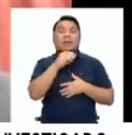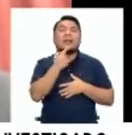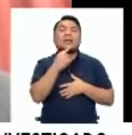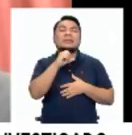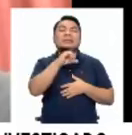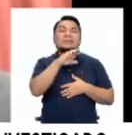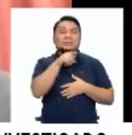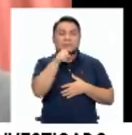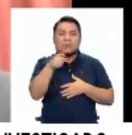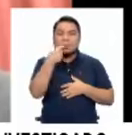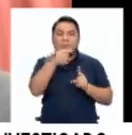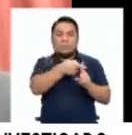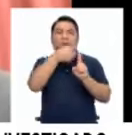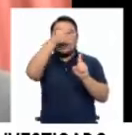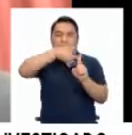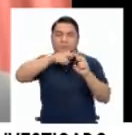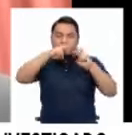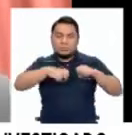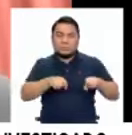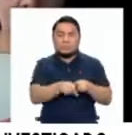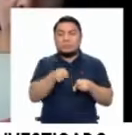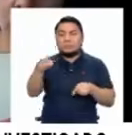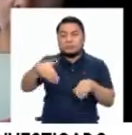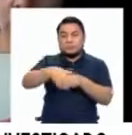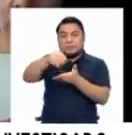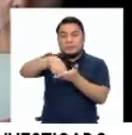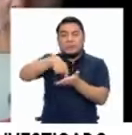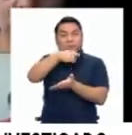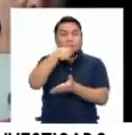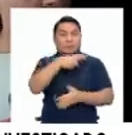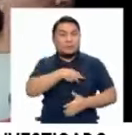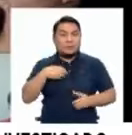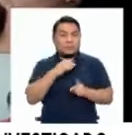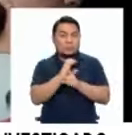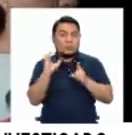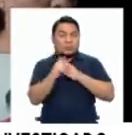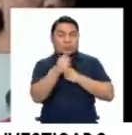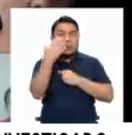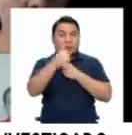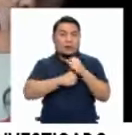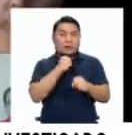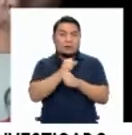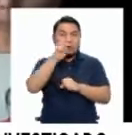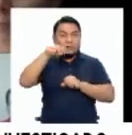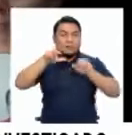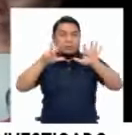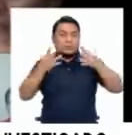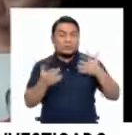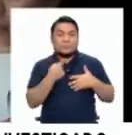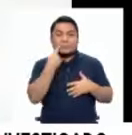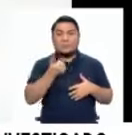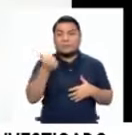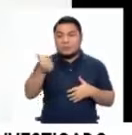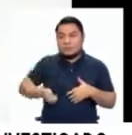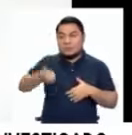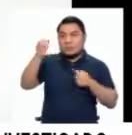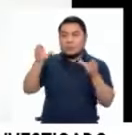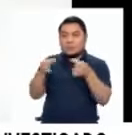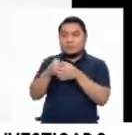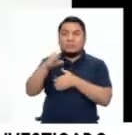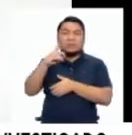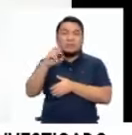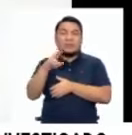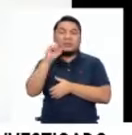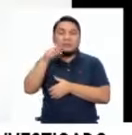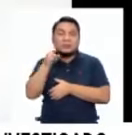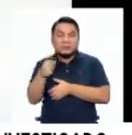a investigado en el caso de las contrataciones que firmó con el Ministerio de Cultura desde el año 2018. El titular de la comisión, Edgar Alarcón, informó